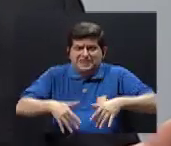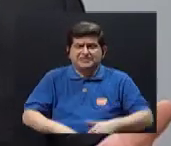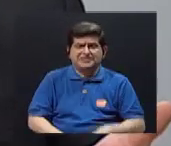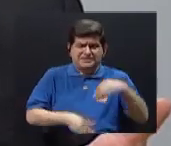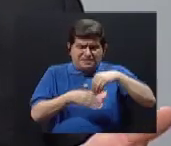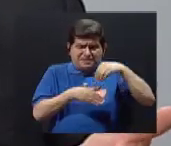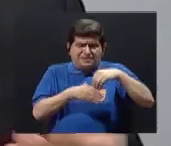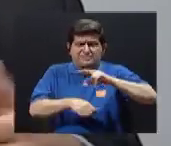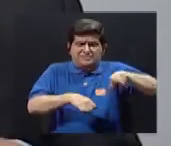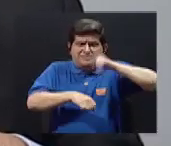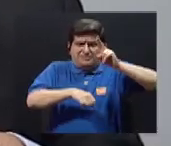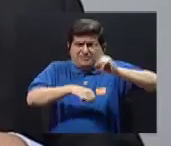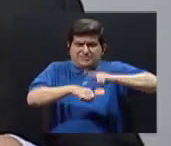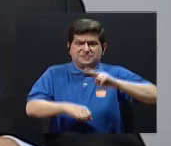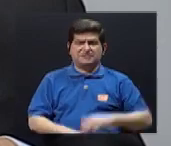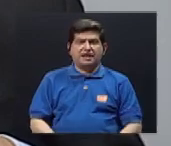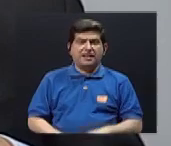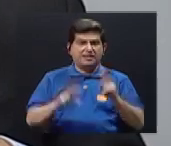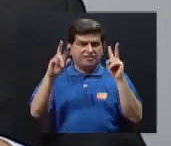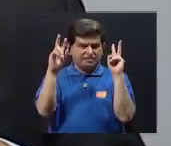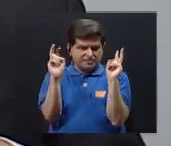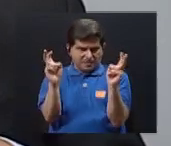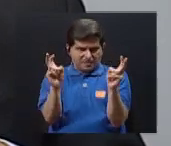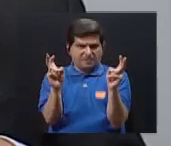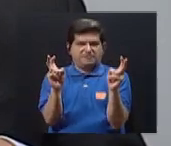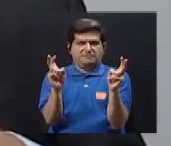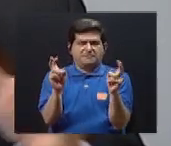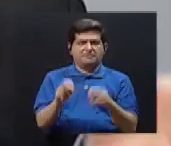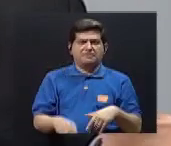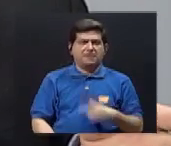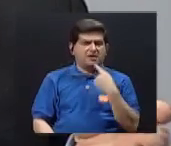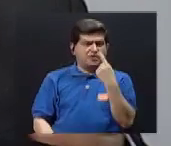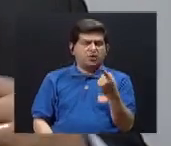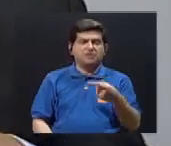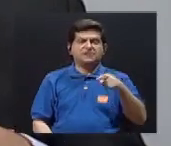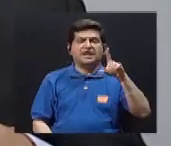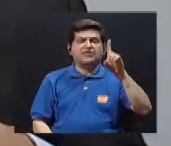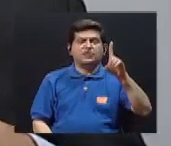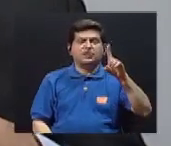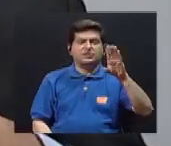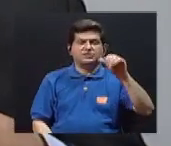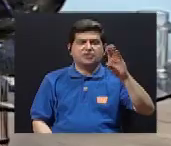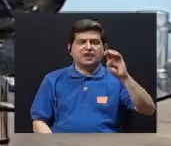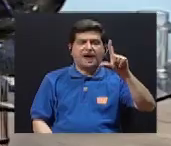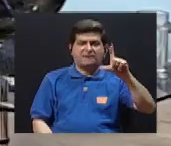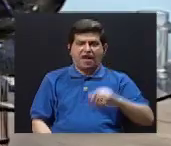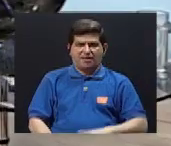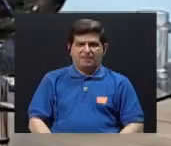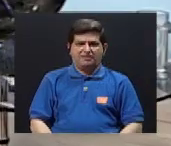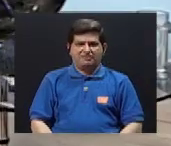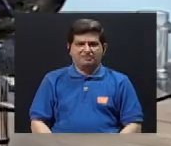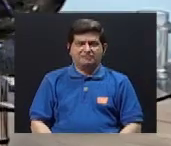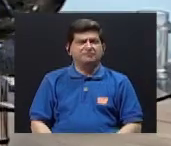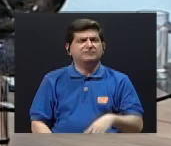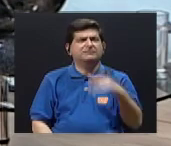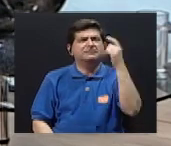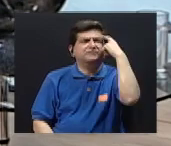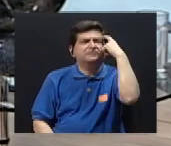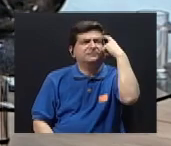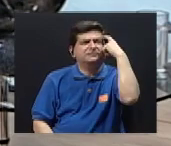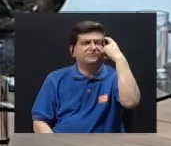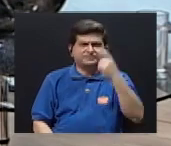la esencia nacional, ¿verdad? El tema incluso lo plantea Dionisio Cabal en el asunto de